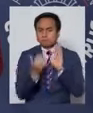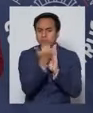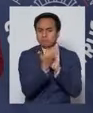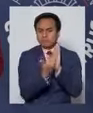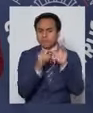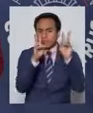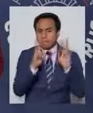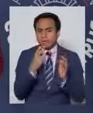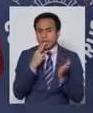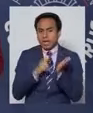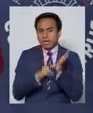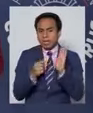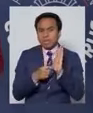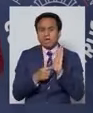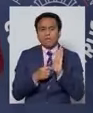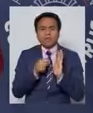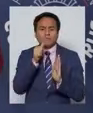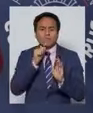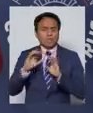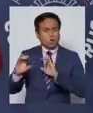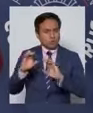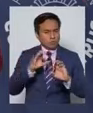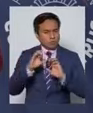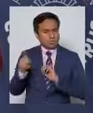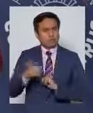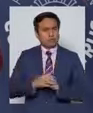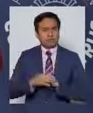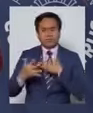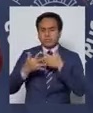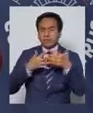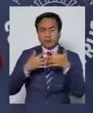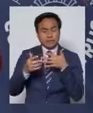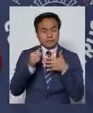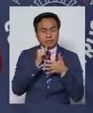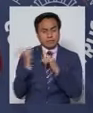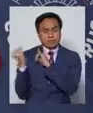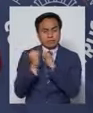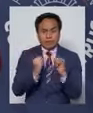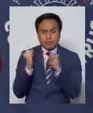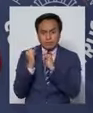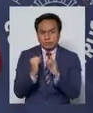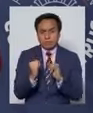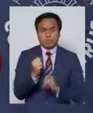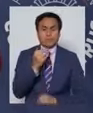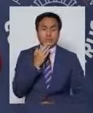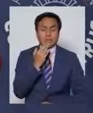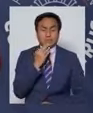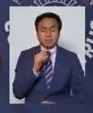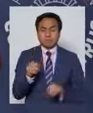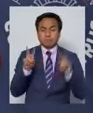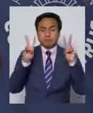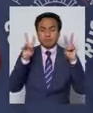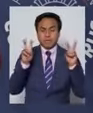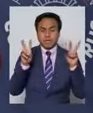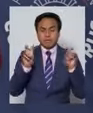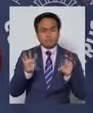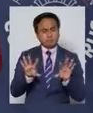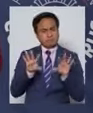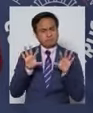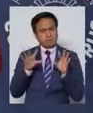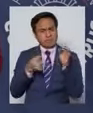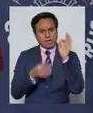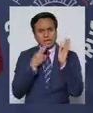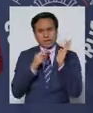los temas que se habla es de una falta de comunicación, falta de transparencia de datos y también un tema que llamó la